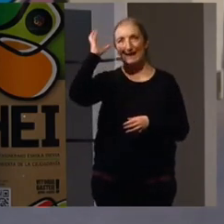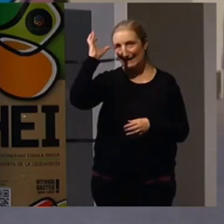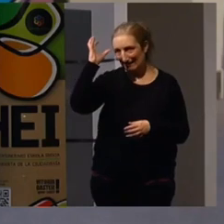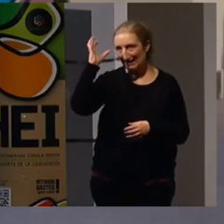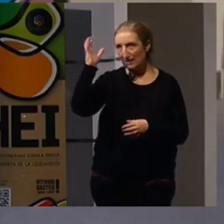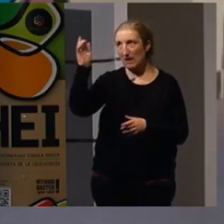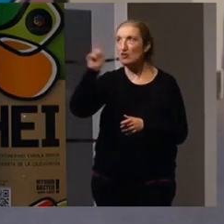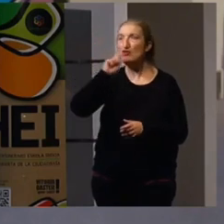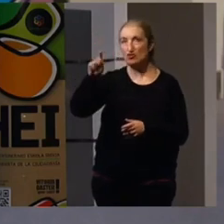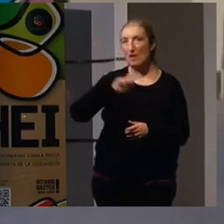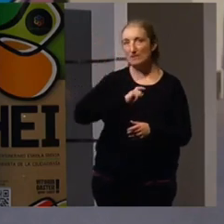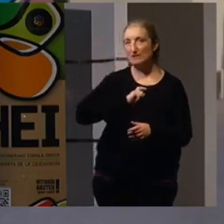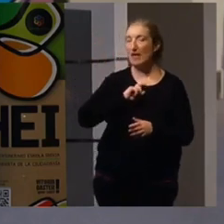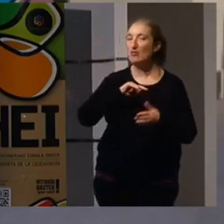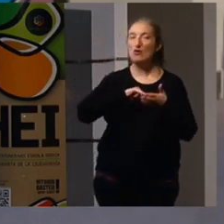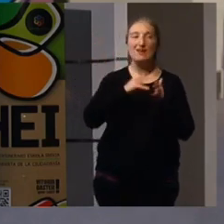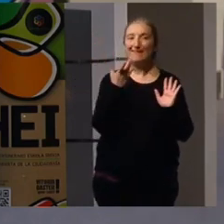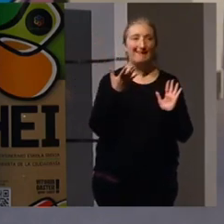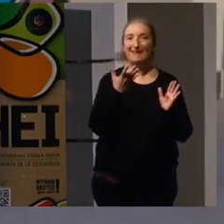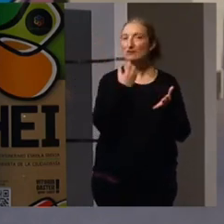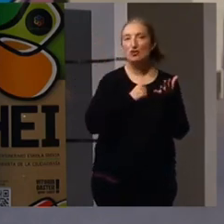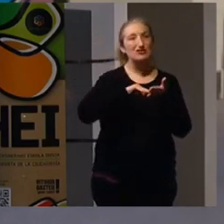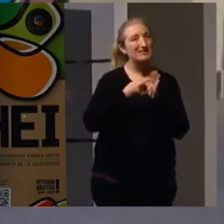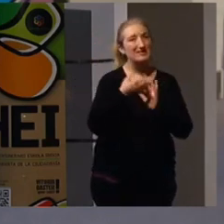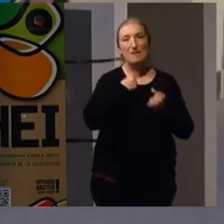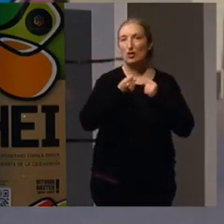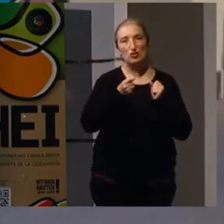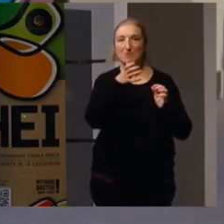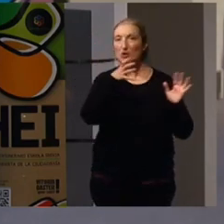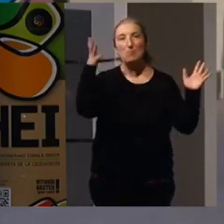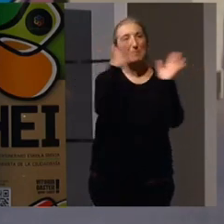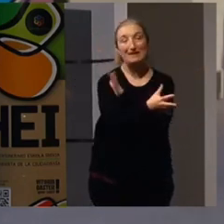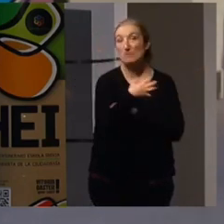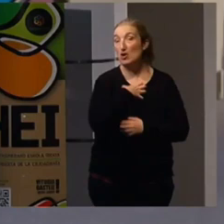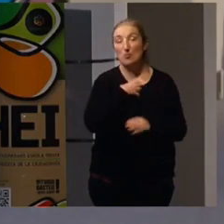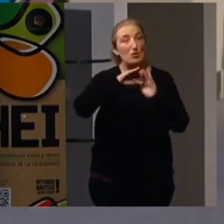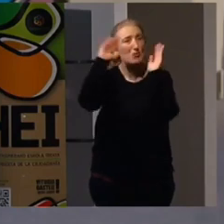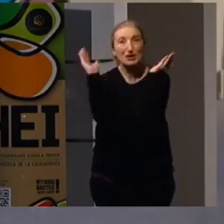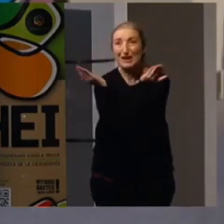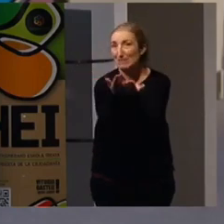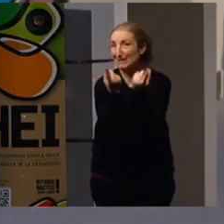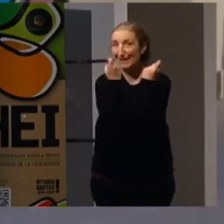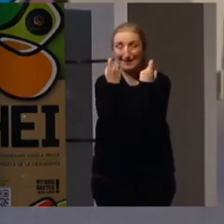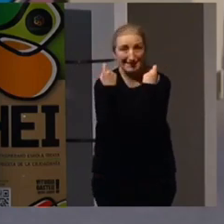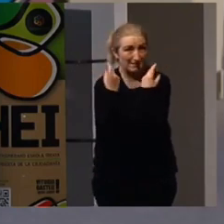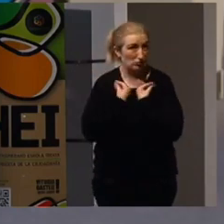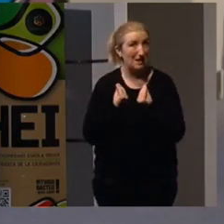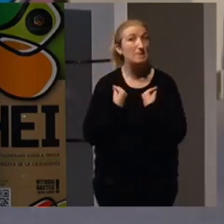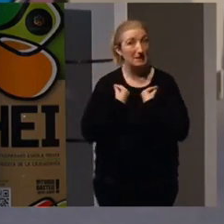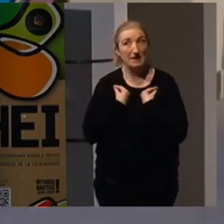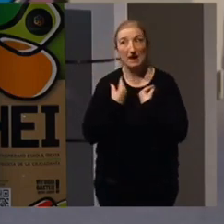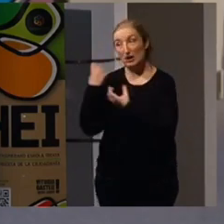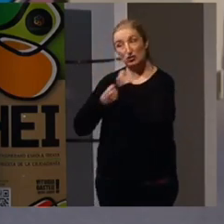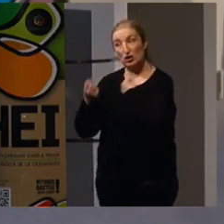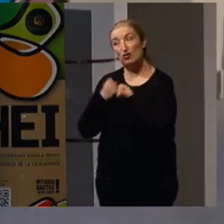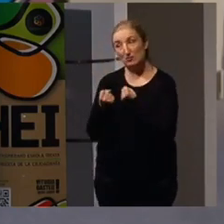mesa que esta cosa de el crecimiento económico infinito no se puede seguir aplicando porque el planeta no puede. Y como necesitamos al planeta para vivir más de lo que necesitamos a